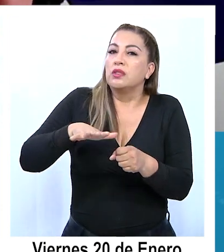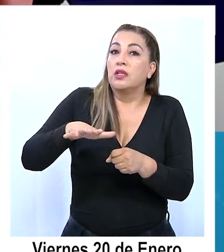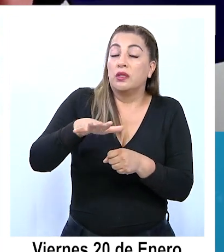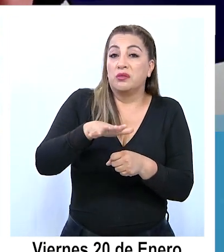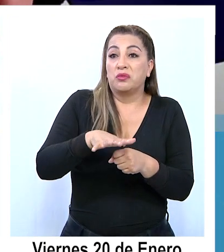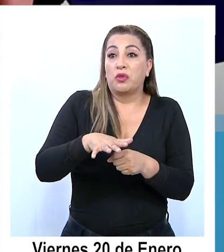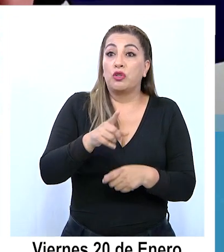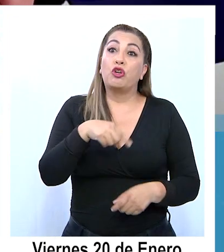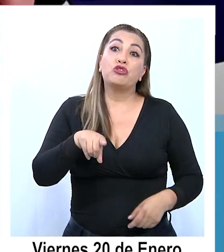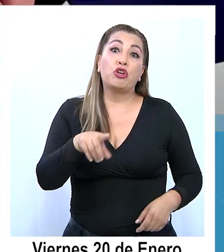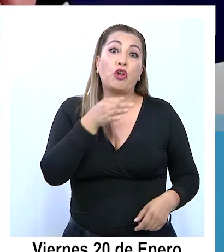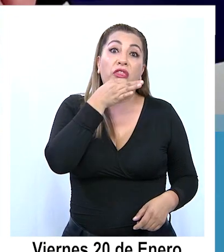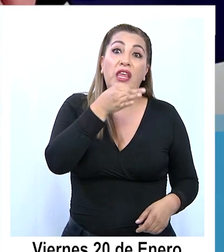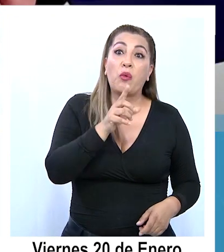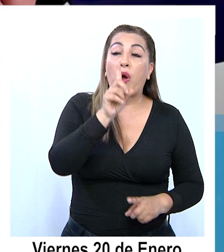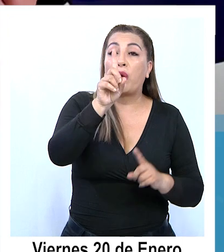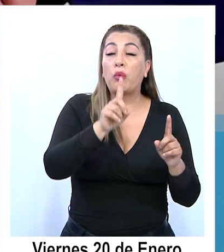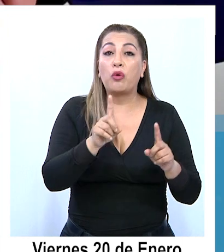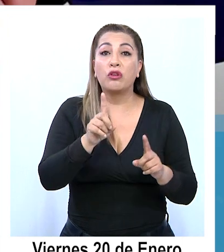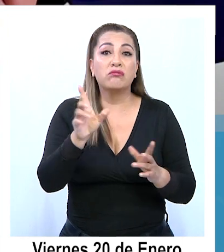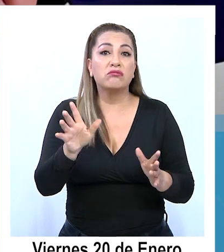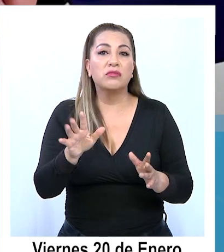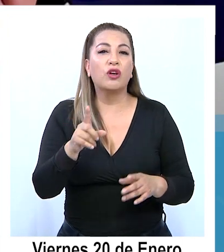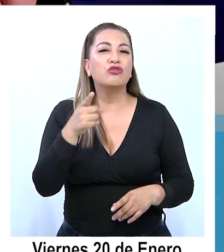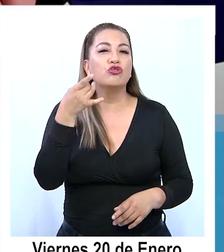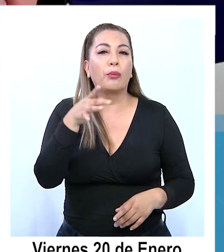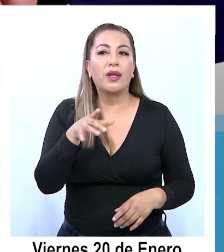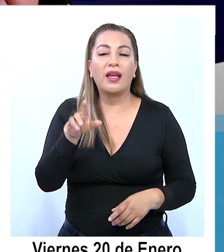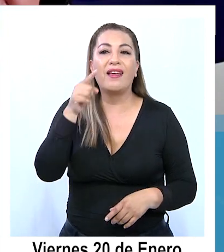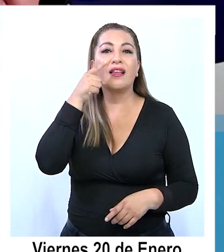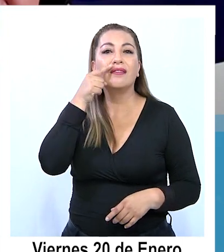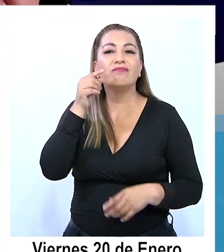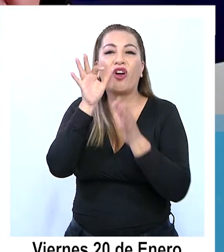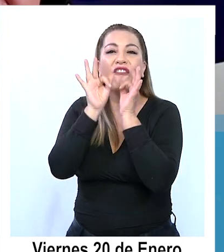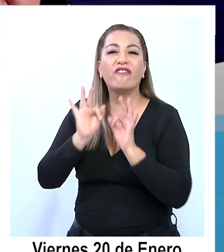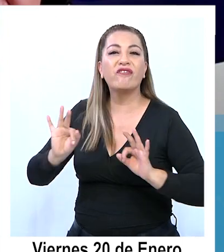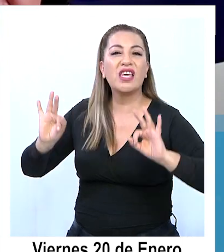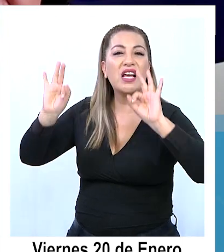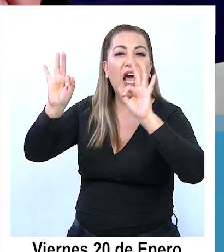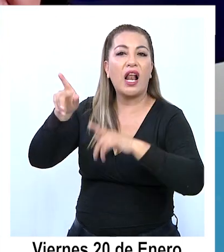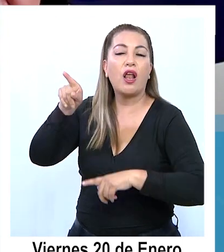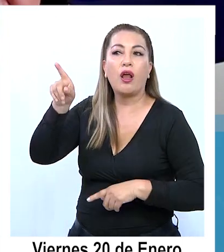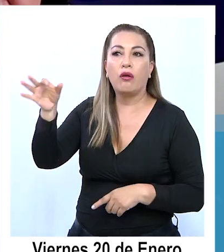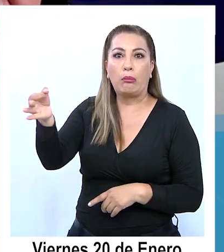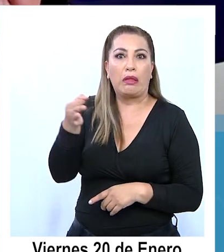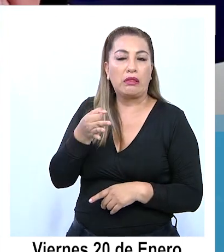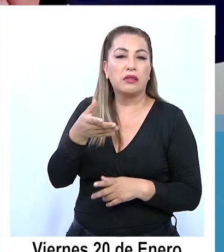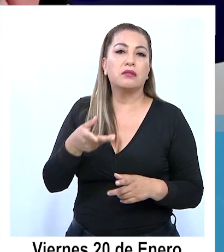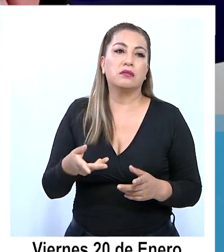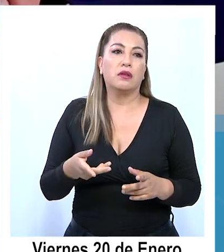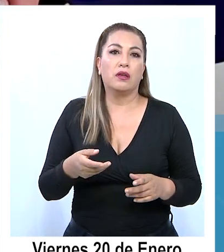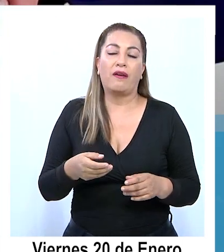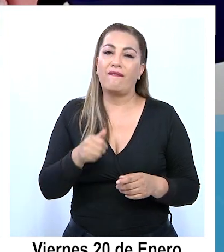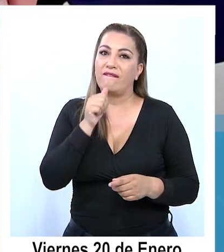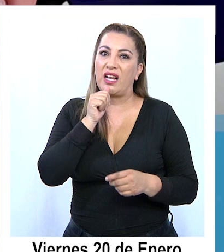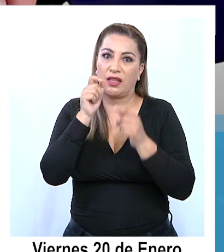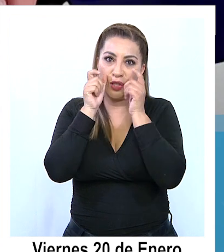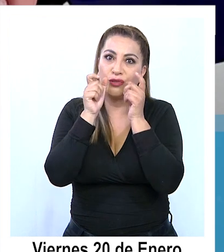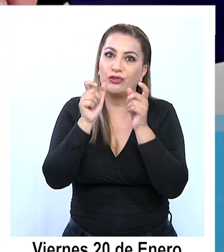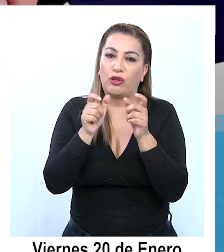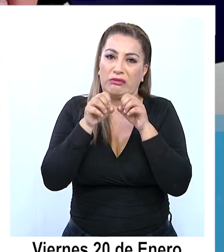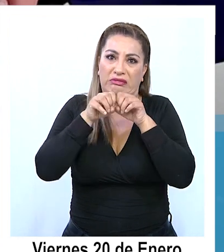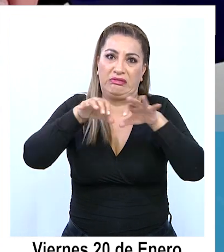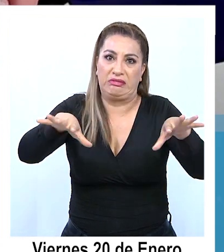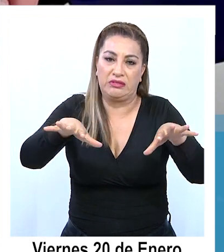lo decimos ni tú ni yo, que lo dice el propio fiscal regional, ¿no es cierto? Que se ha salido un poco de control y que